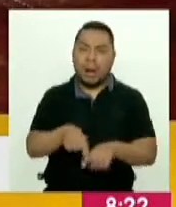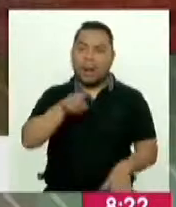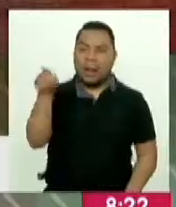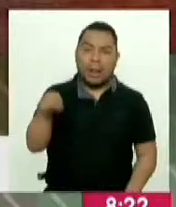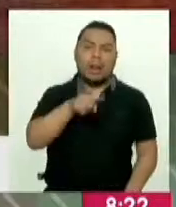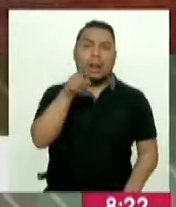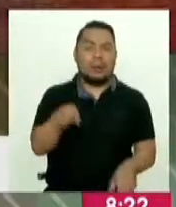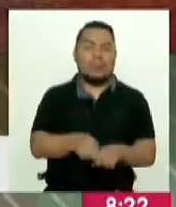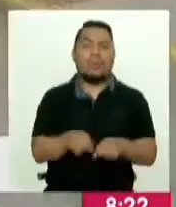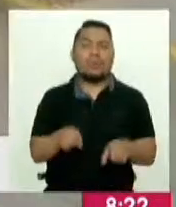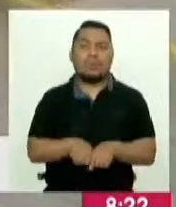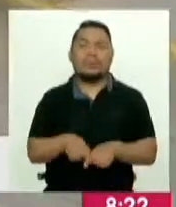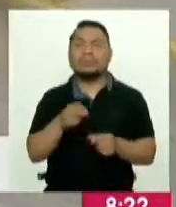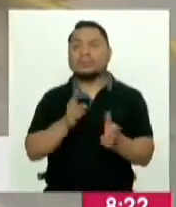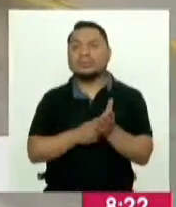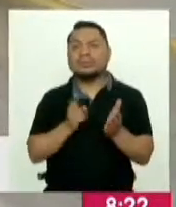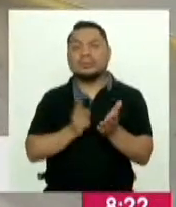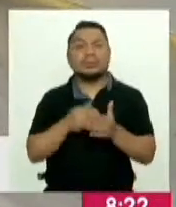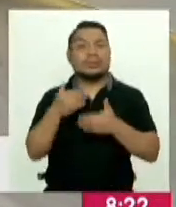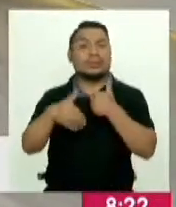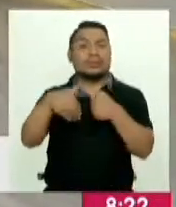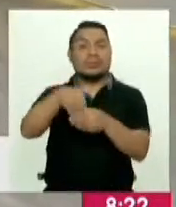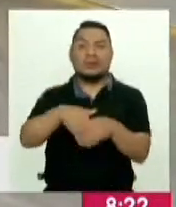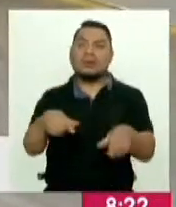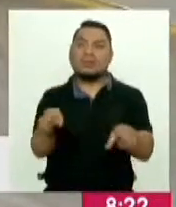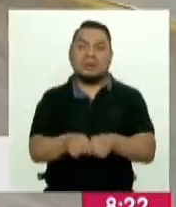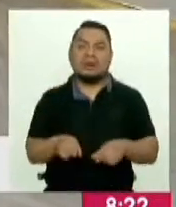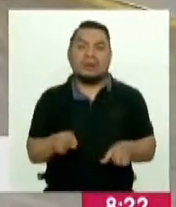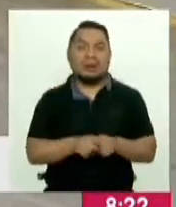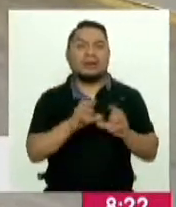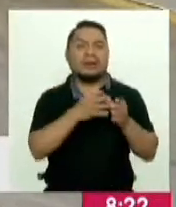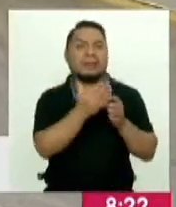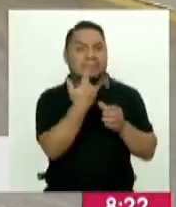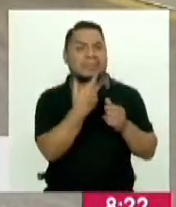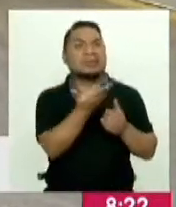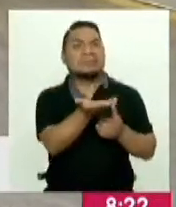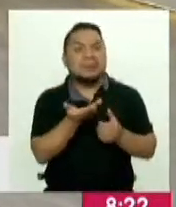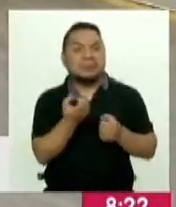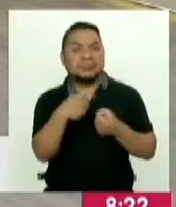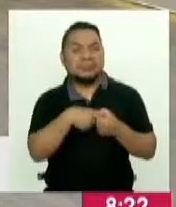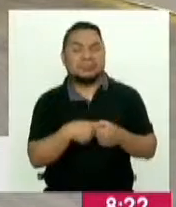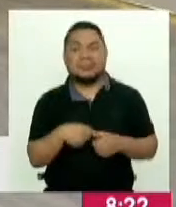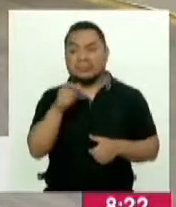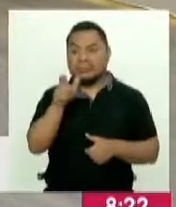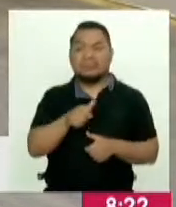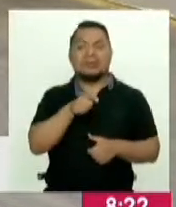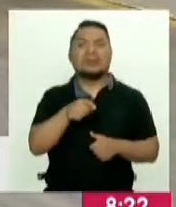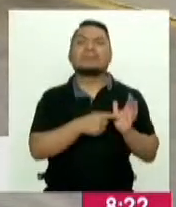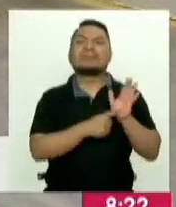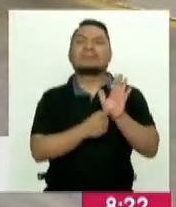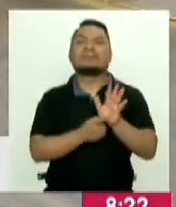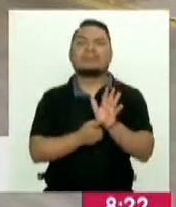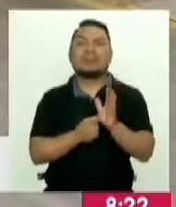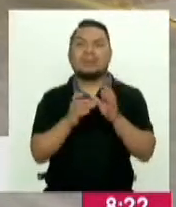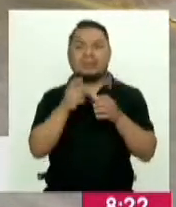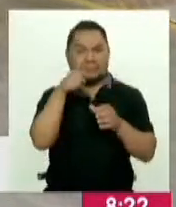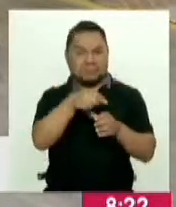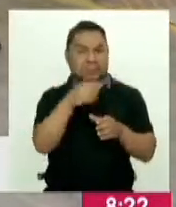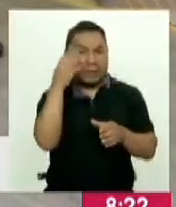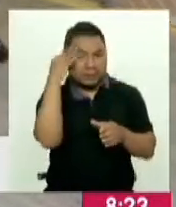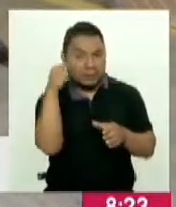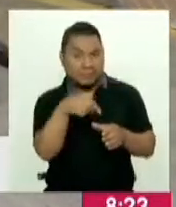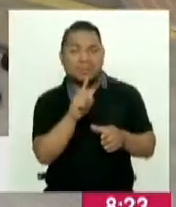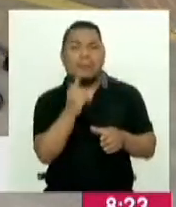sí. Que se repite cada proceso electoral y tenemos actores que de la noche a la mañana tienen notoriedad, quizás